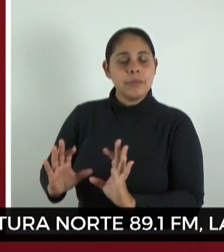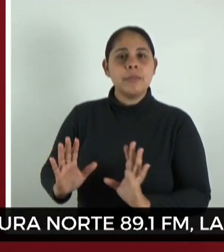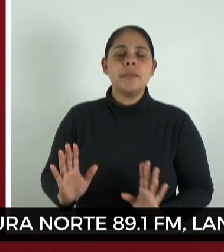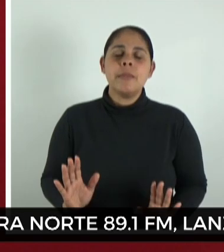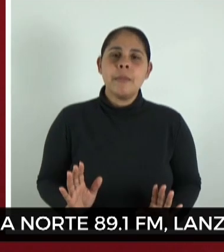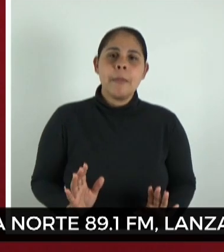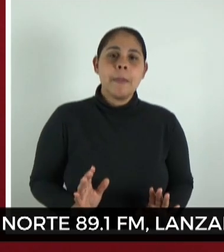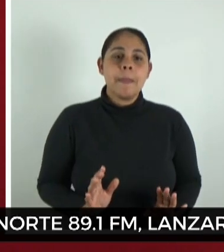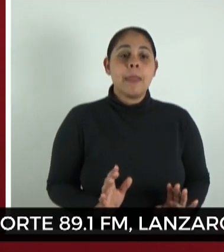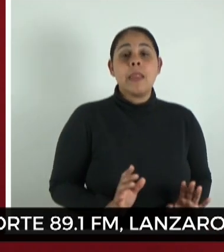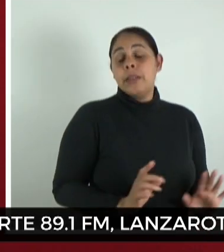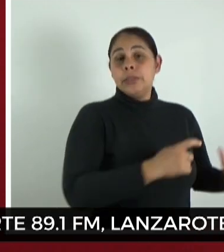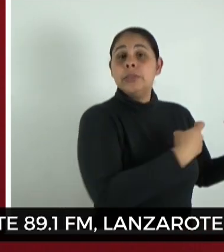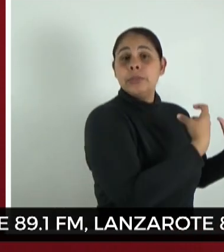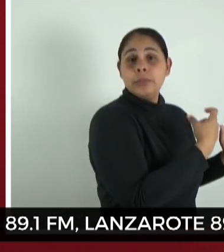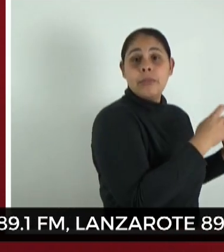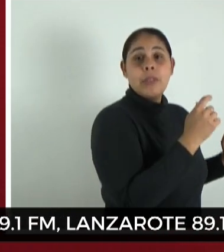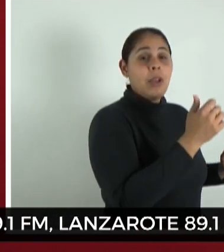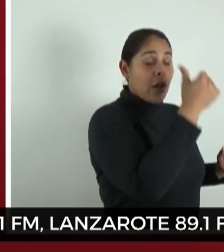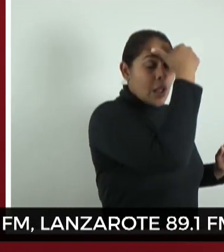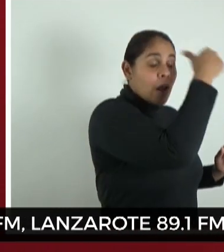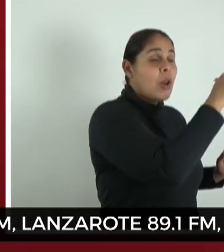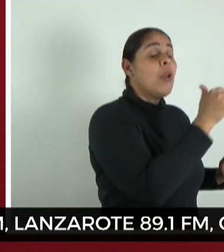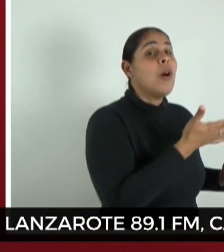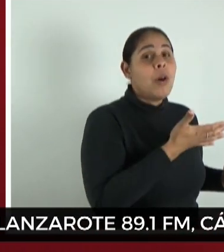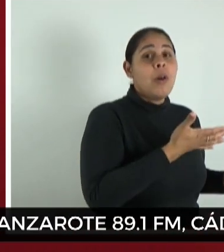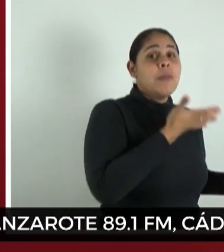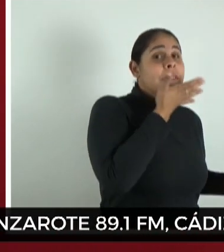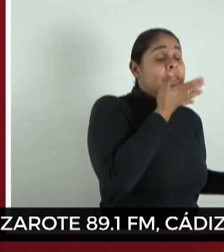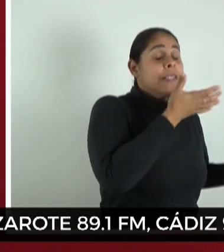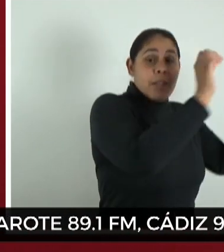Y lo que era Moisés para los judíos